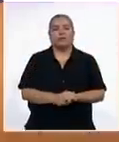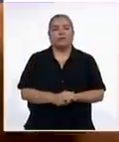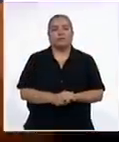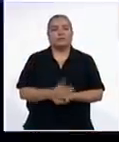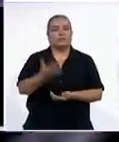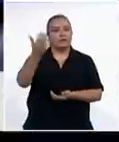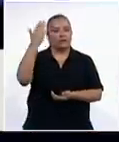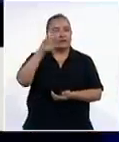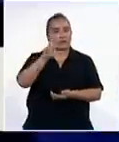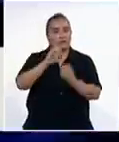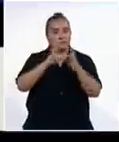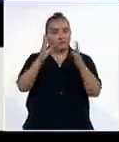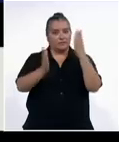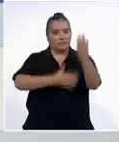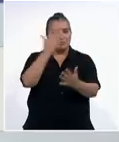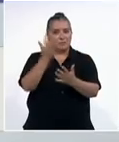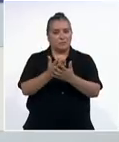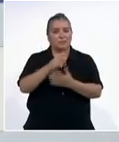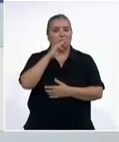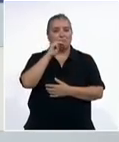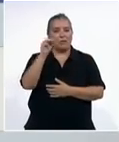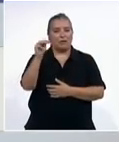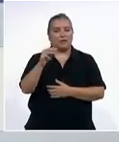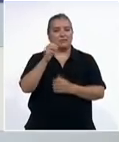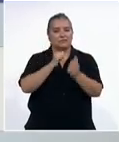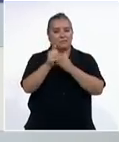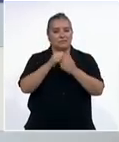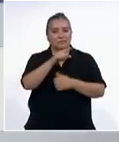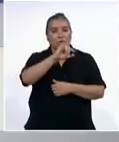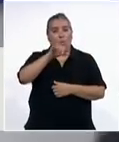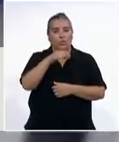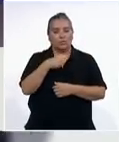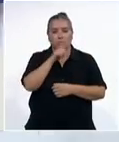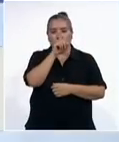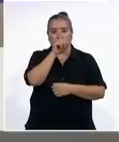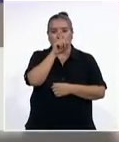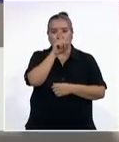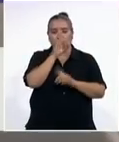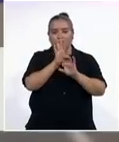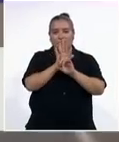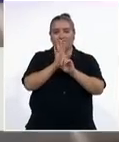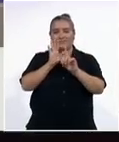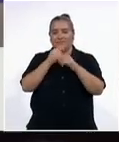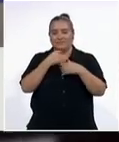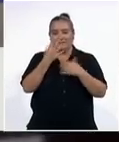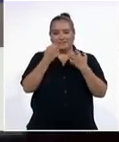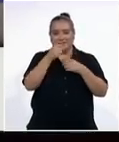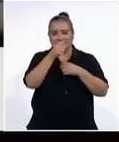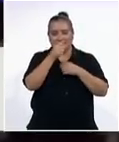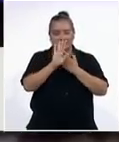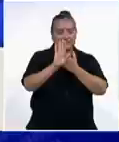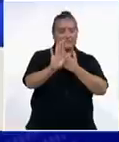Han pasado 3 días desde el escándalo morado y Julio Guzmán ha preferido el silencio y alejarse de las cámaras. Sin